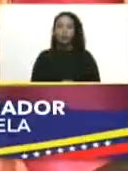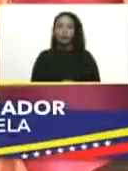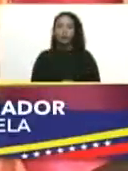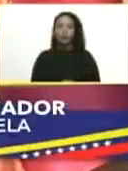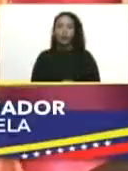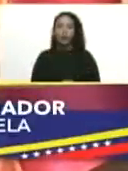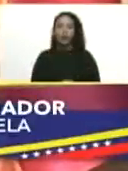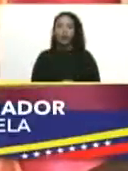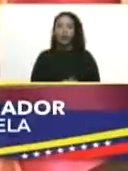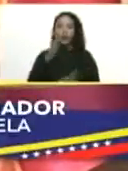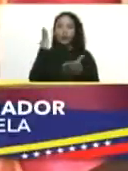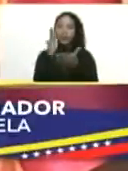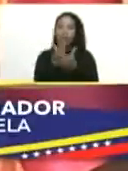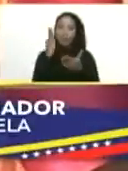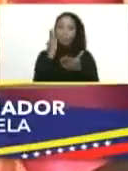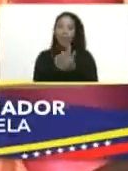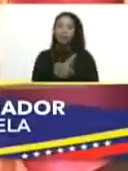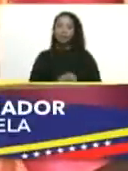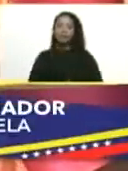siempre